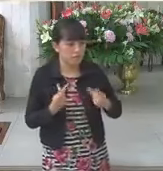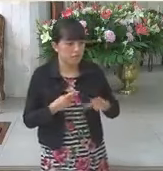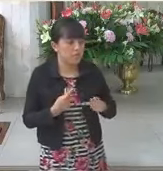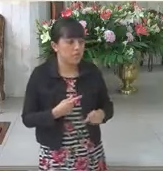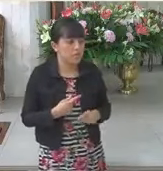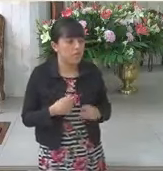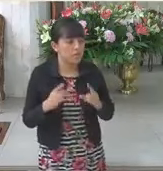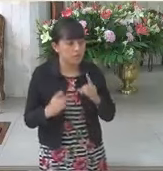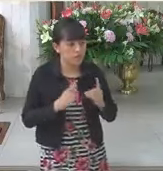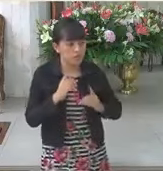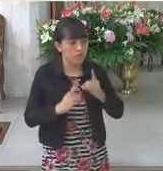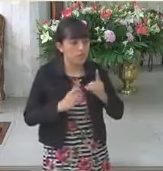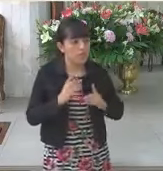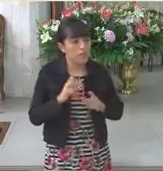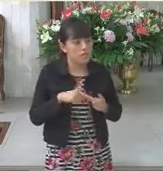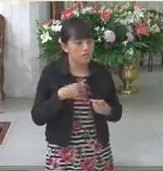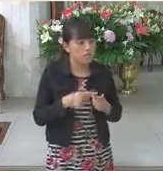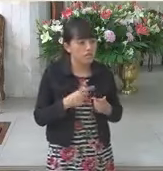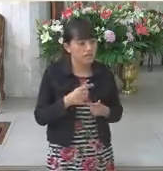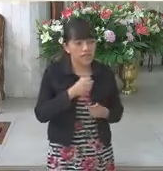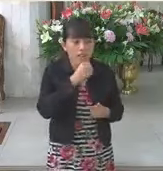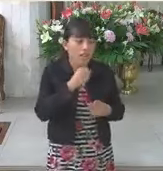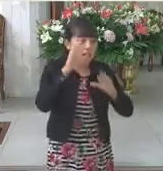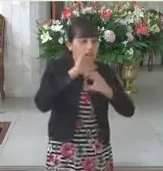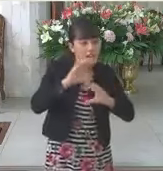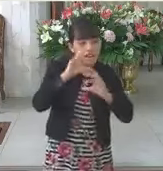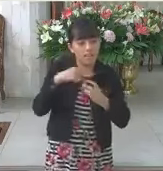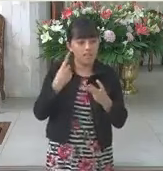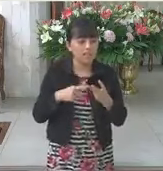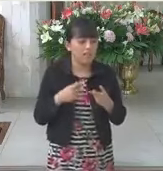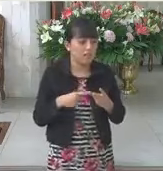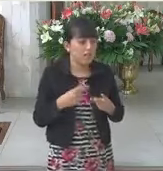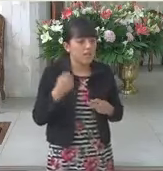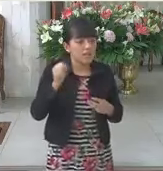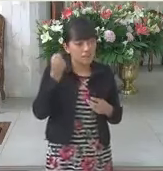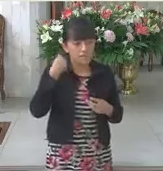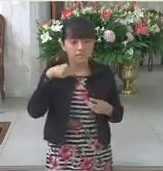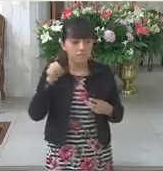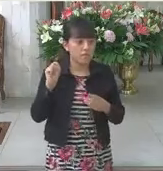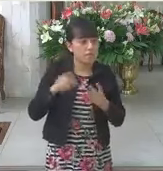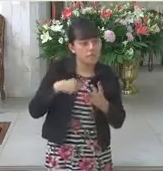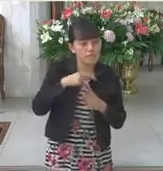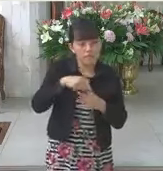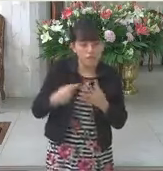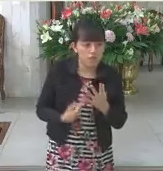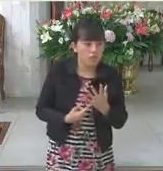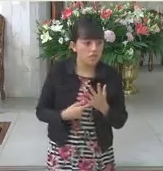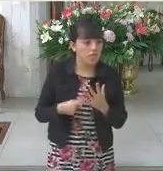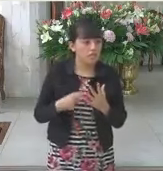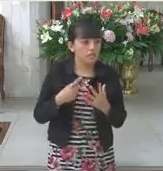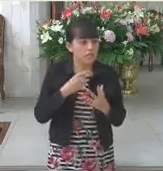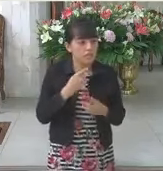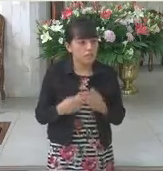sean cristianos no requiere esfuerzo decir que somos cristianos que venimos al